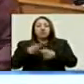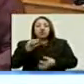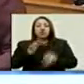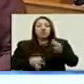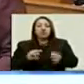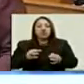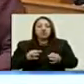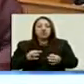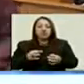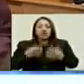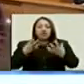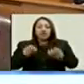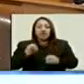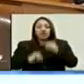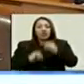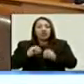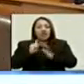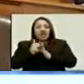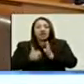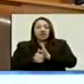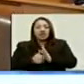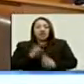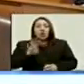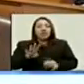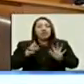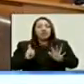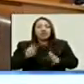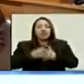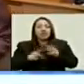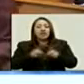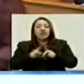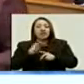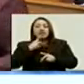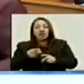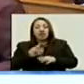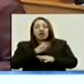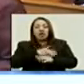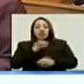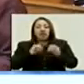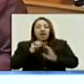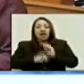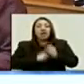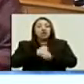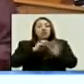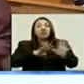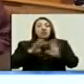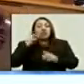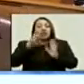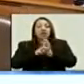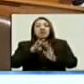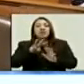Justicia, pretende modificar el artículo 46, que a su vez estuvo modificado en el año 99 por la